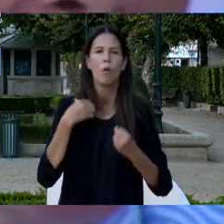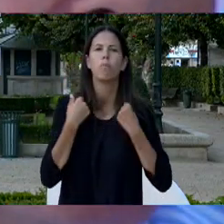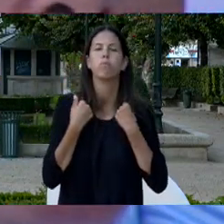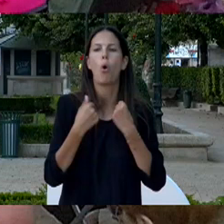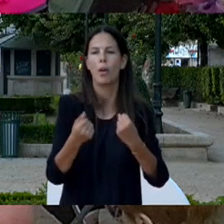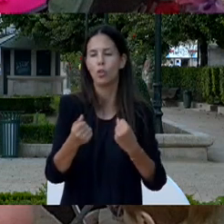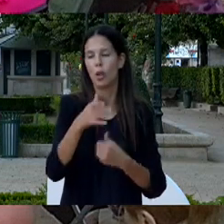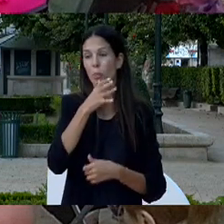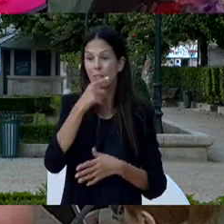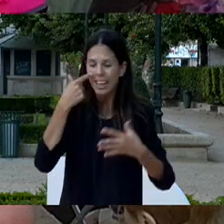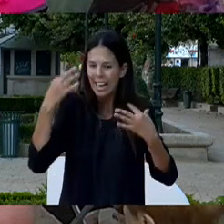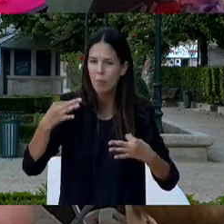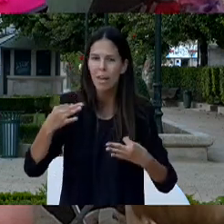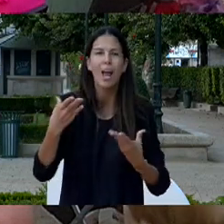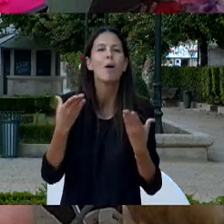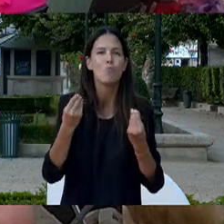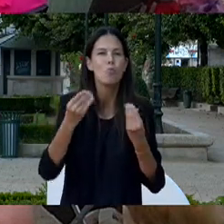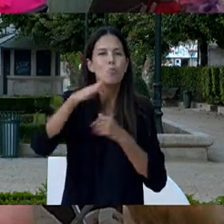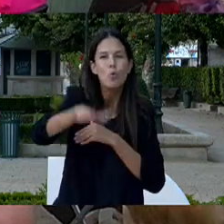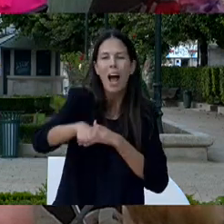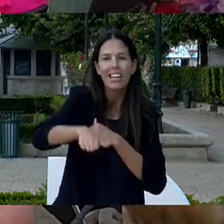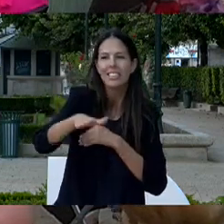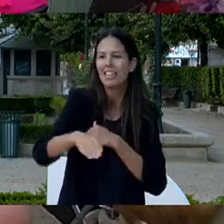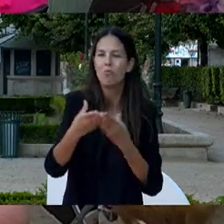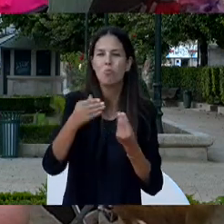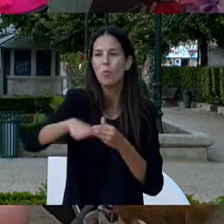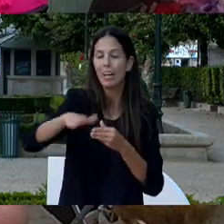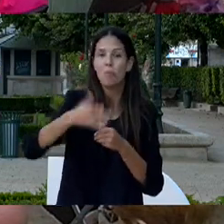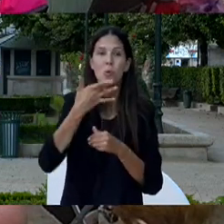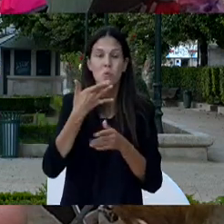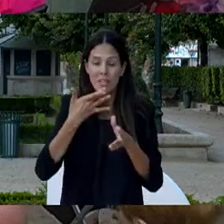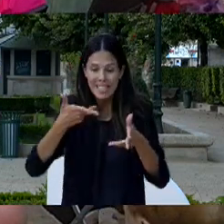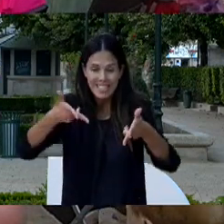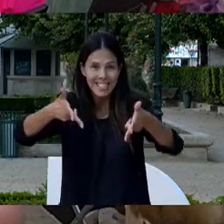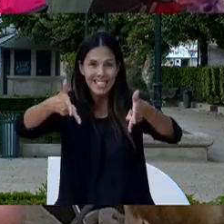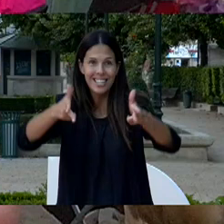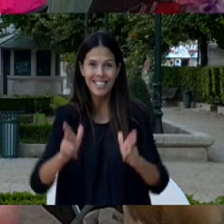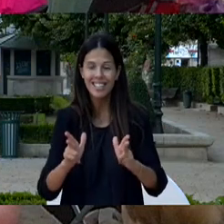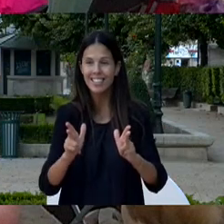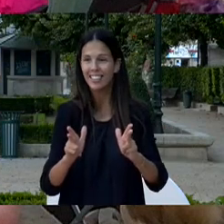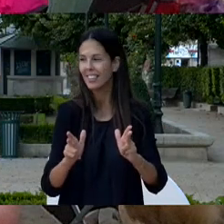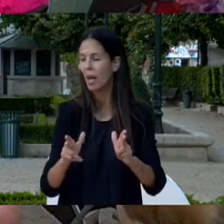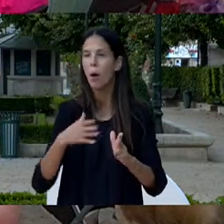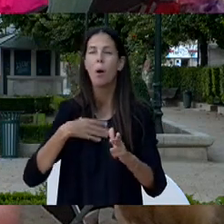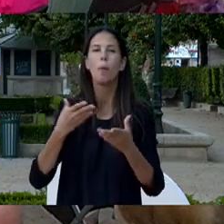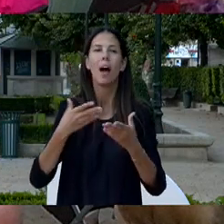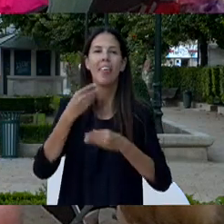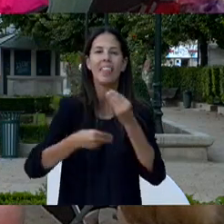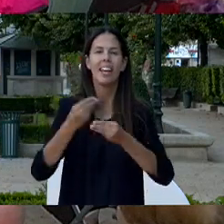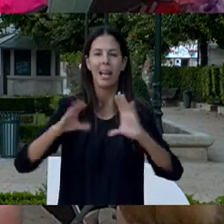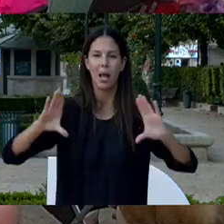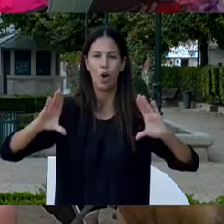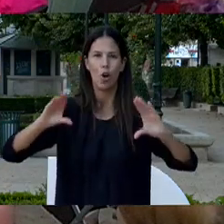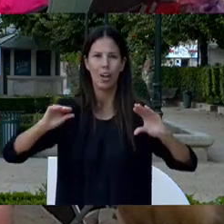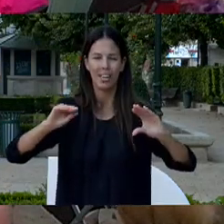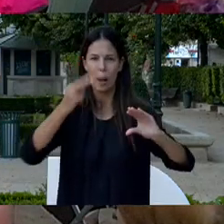porque efectivamente era muy baixinha. Cando se sentaba, que en algún sitio os puña un coxín debaixo dos